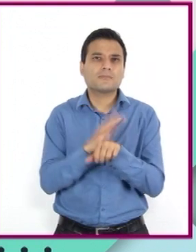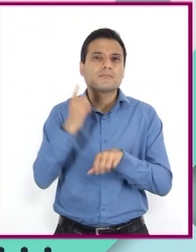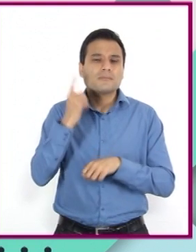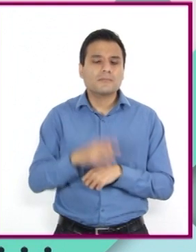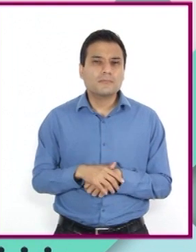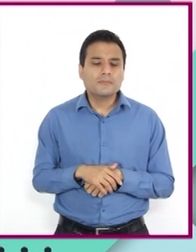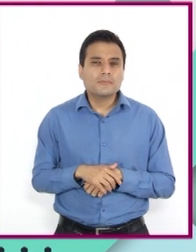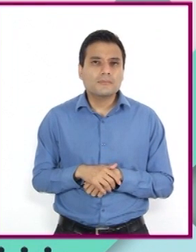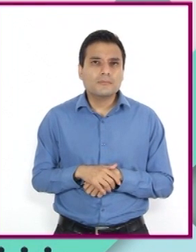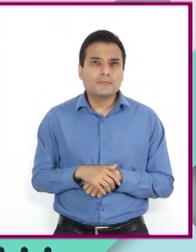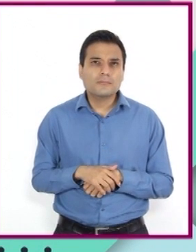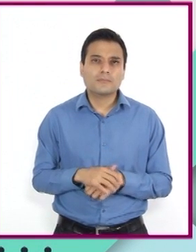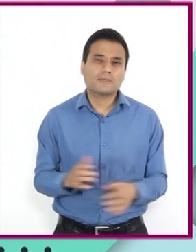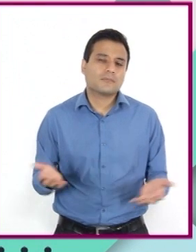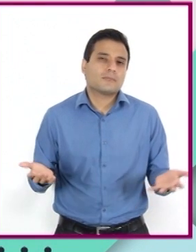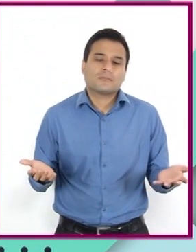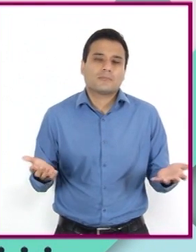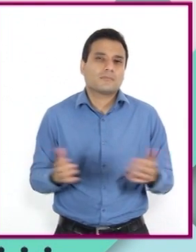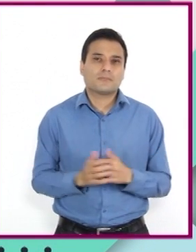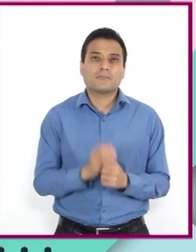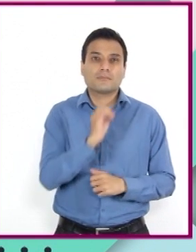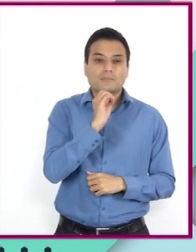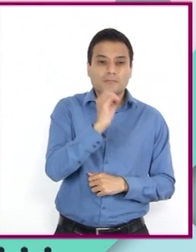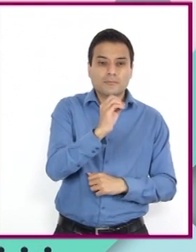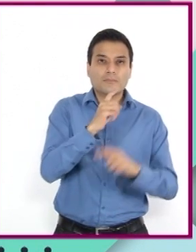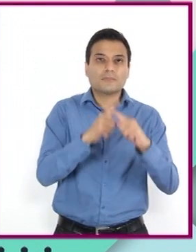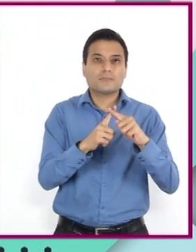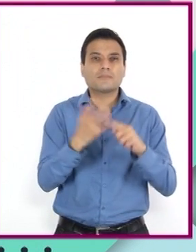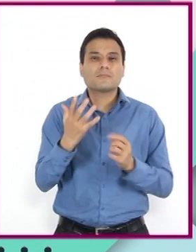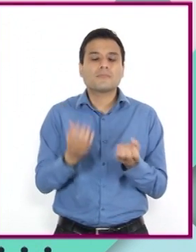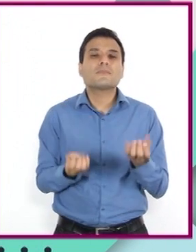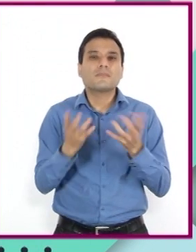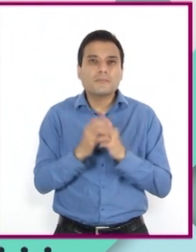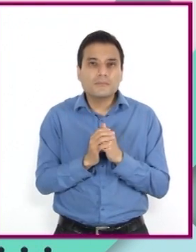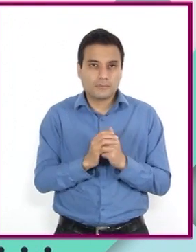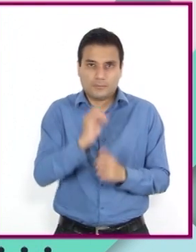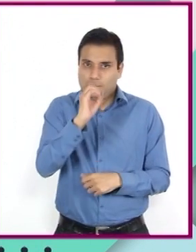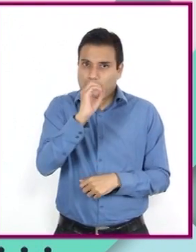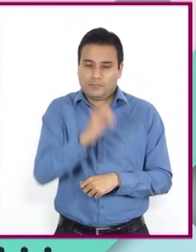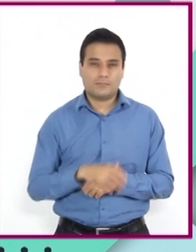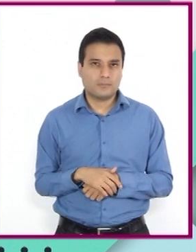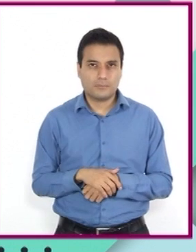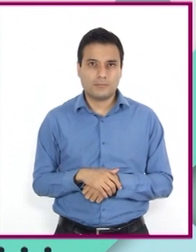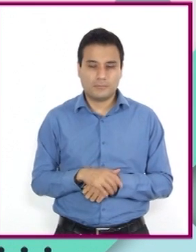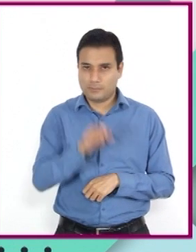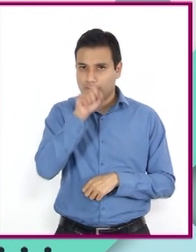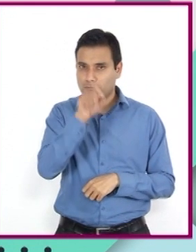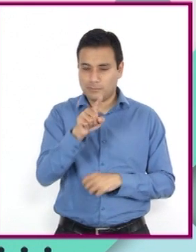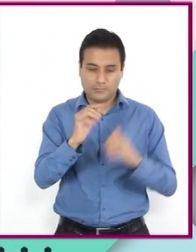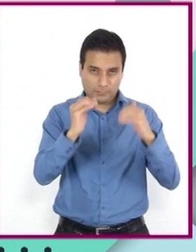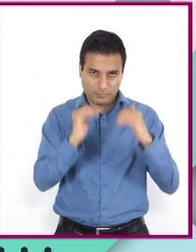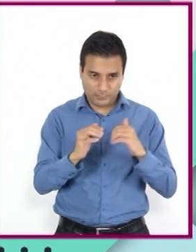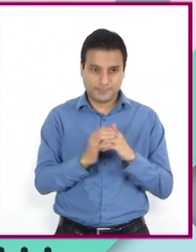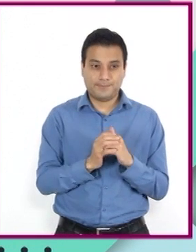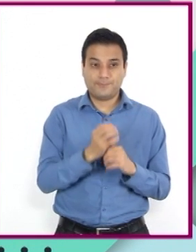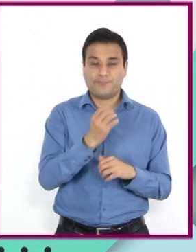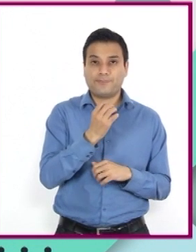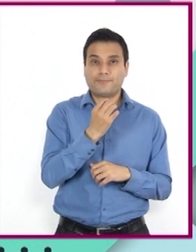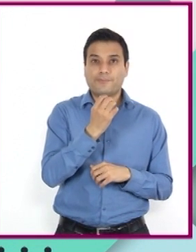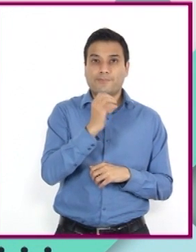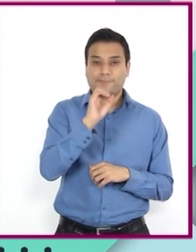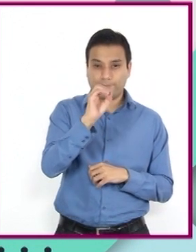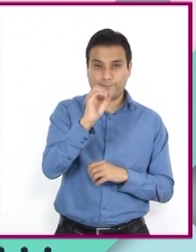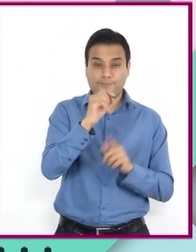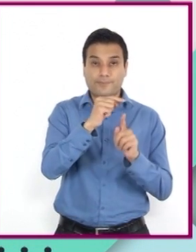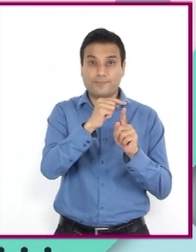nuestro argumento multiplicativo, 0 por 5 es igual a 0. Así también, 0 entre 5